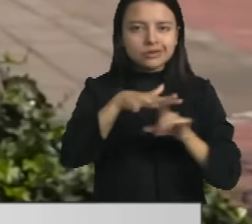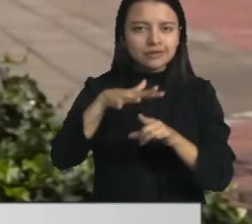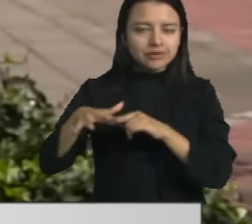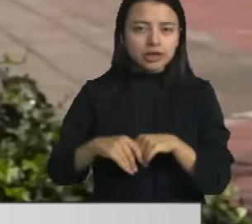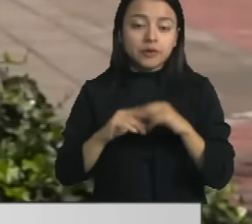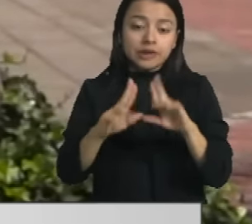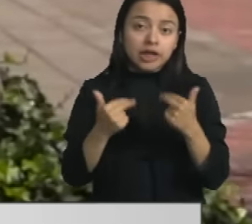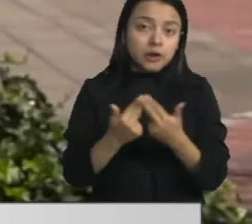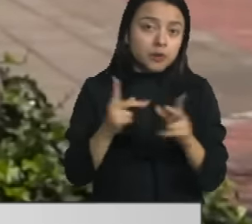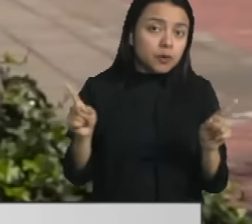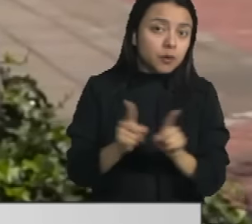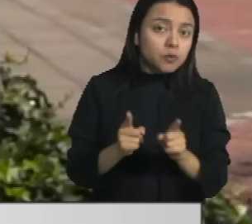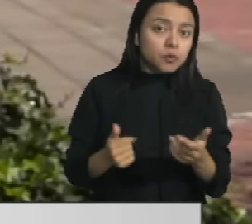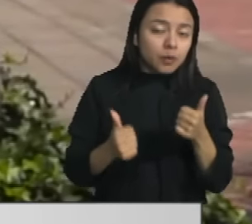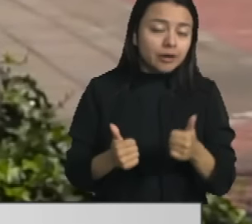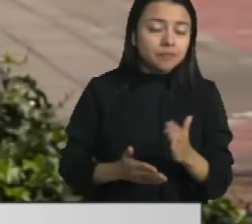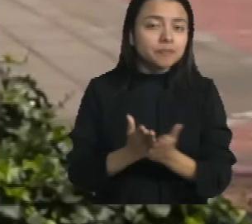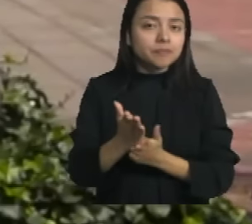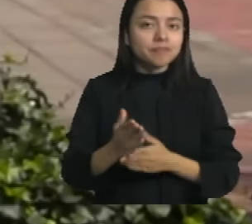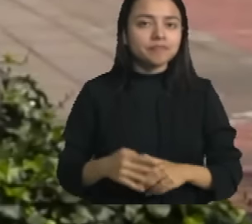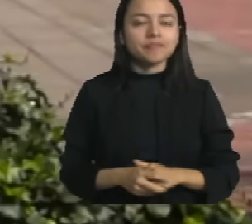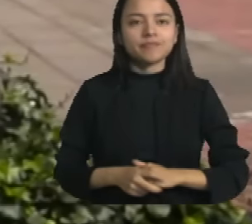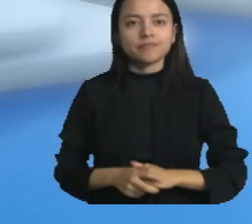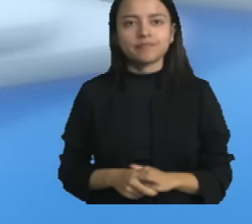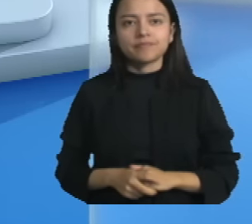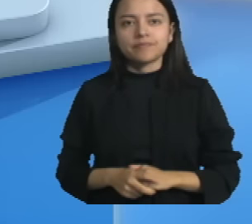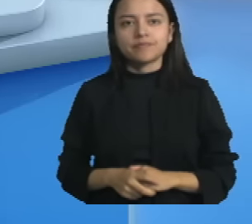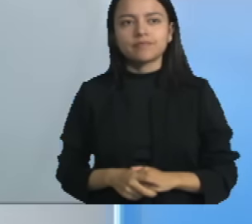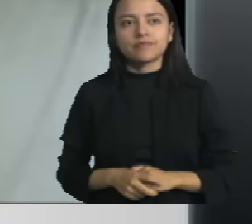reunión que se reactivaría en horas de la tarde.